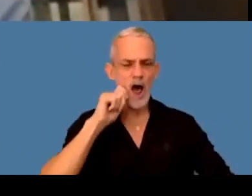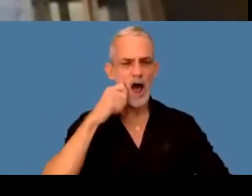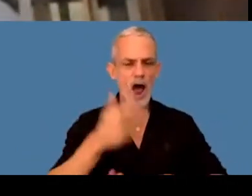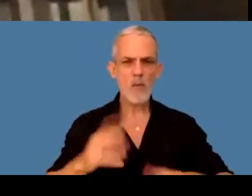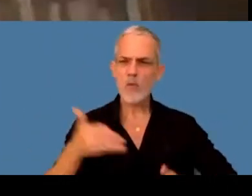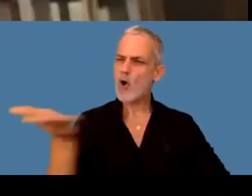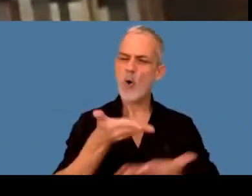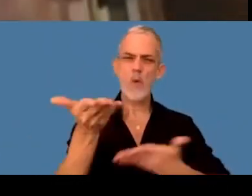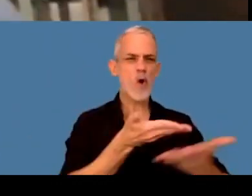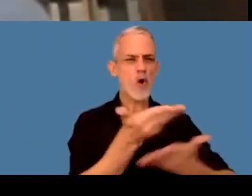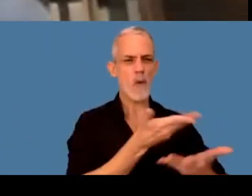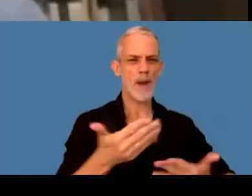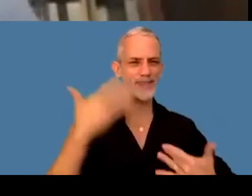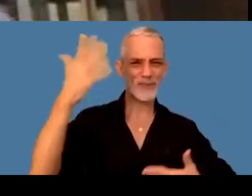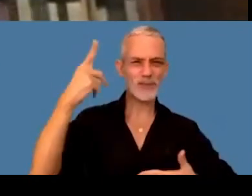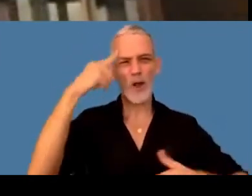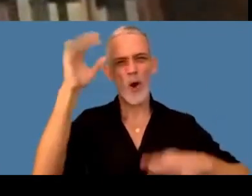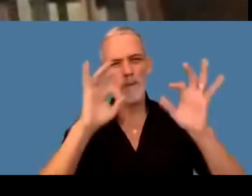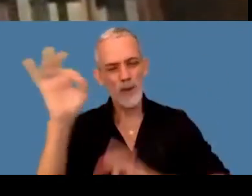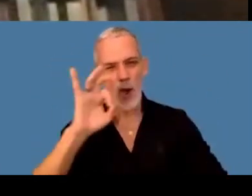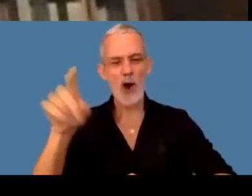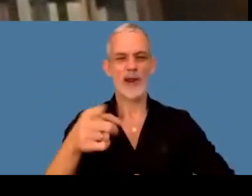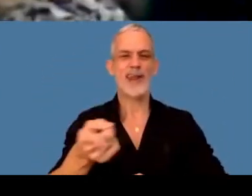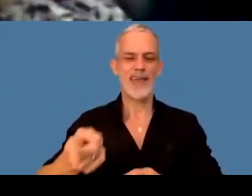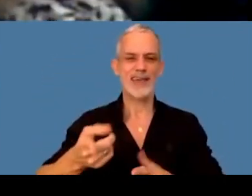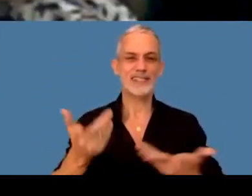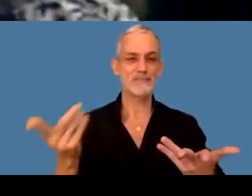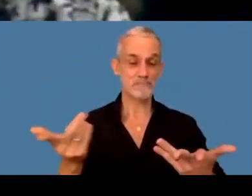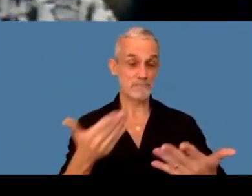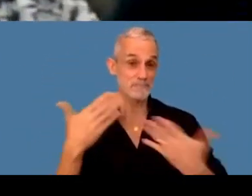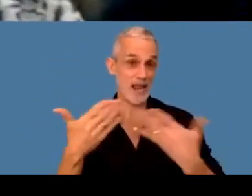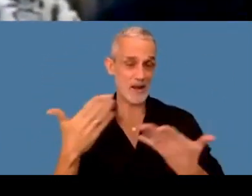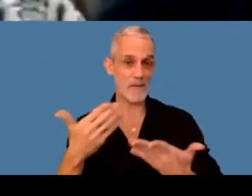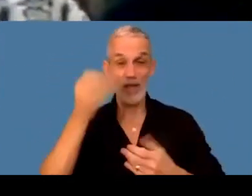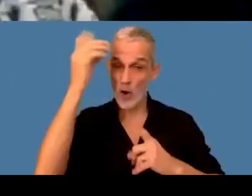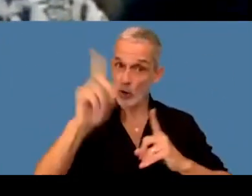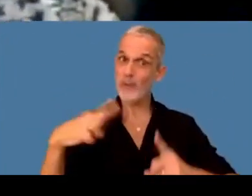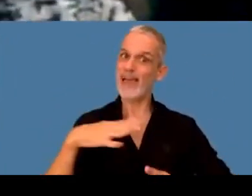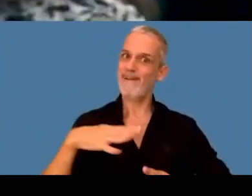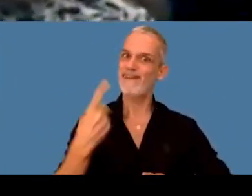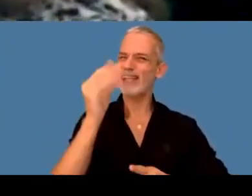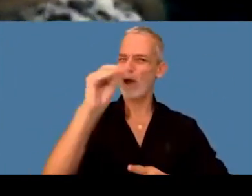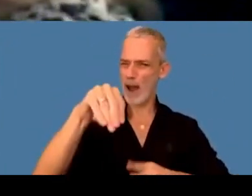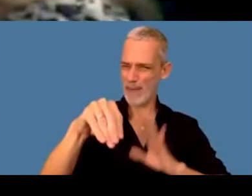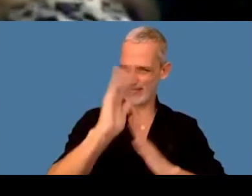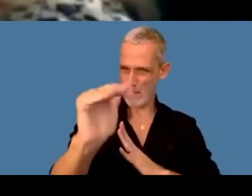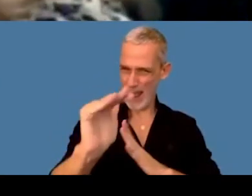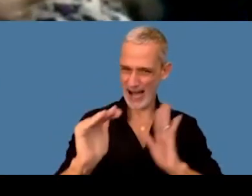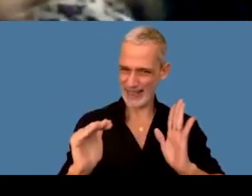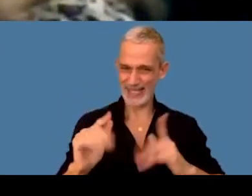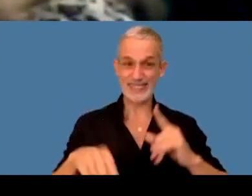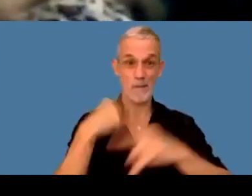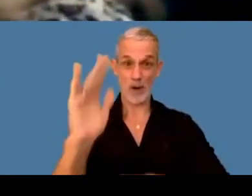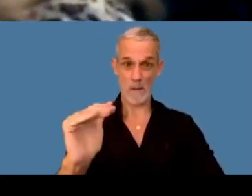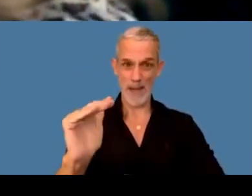compartiendo opiniones. Y desde ya no te olvides que todavía nos falta una más, el